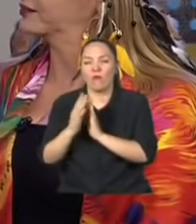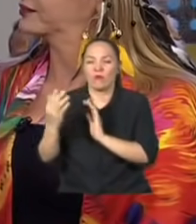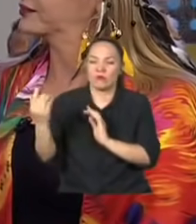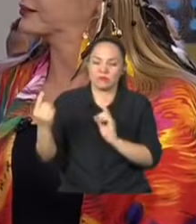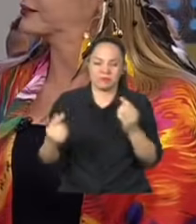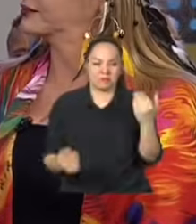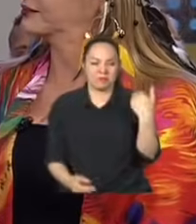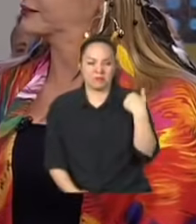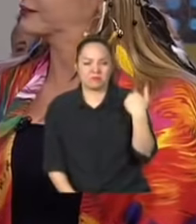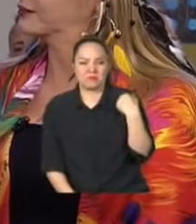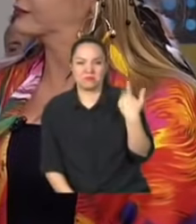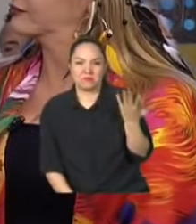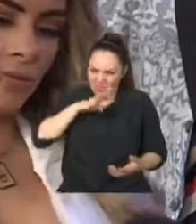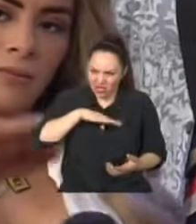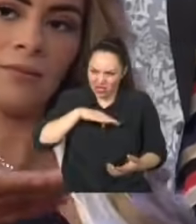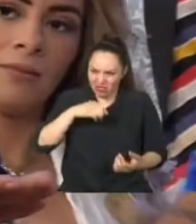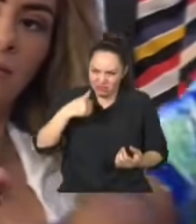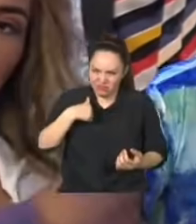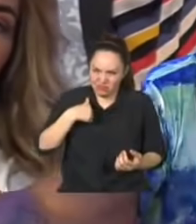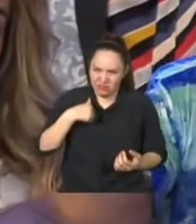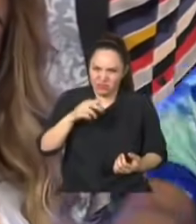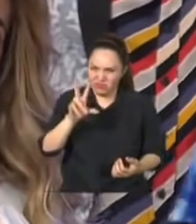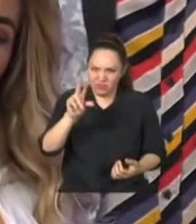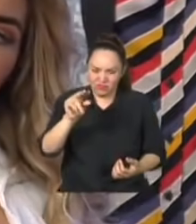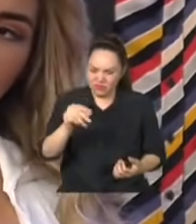¿Qué me dijiste tú del video que yo estaba haciendo? Dilo.